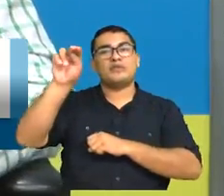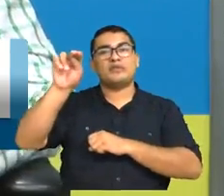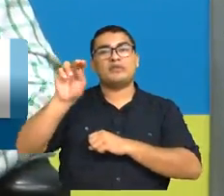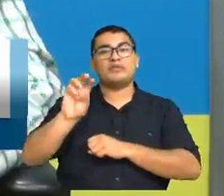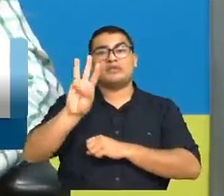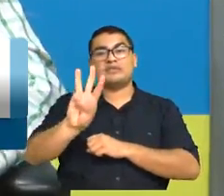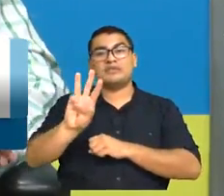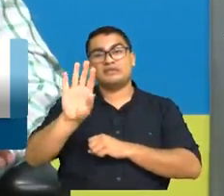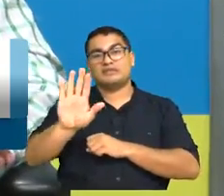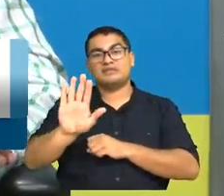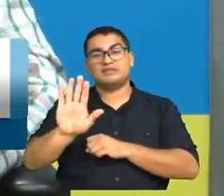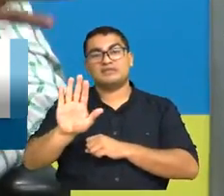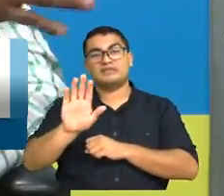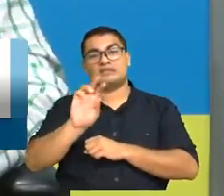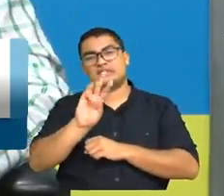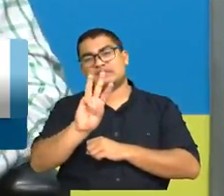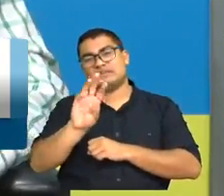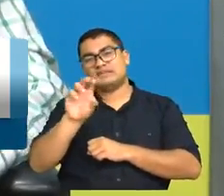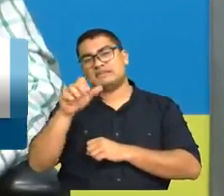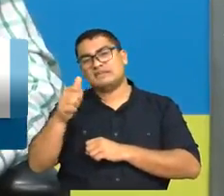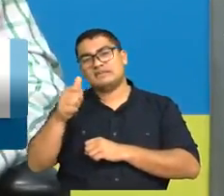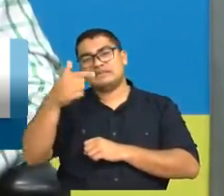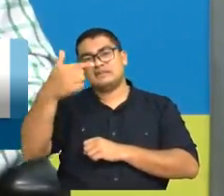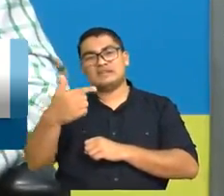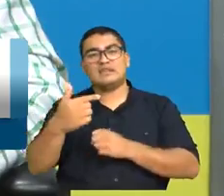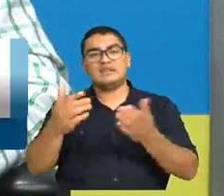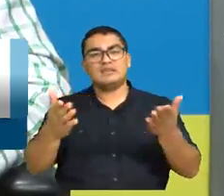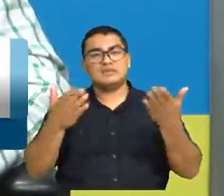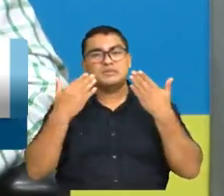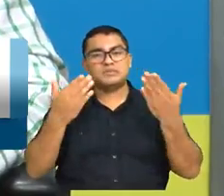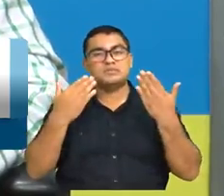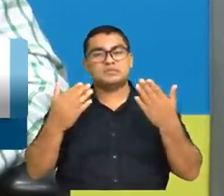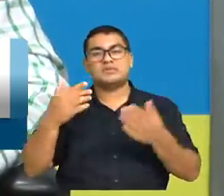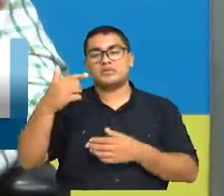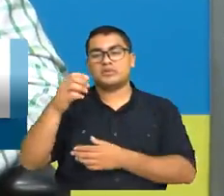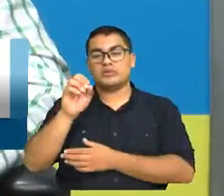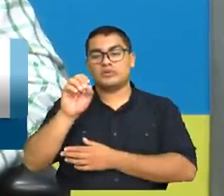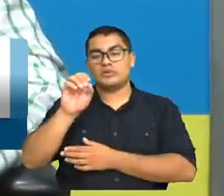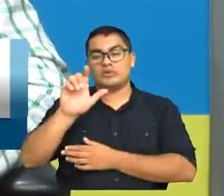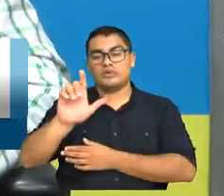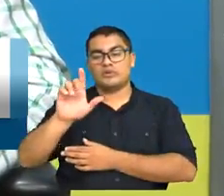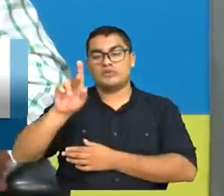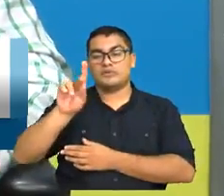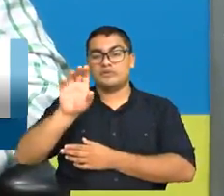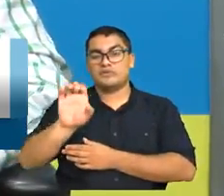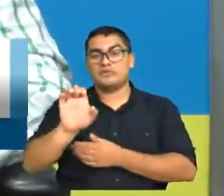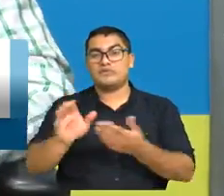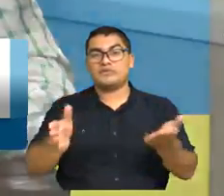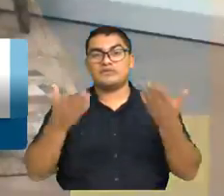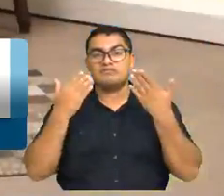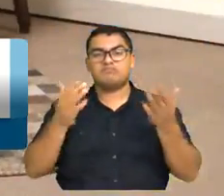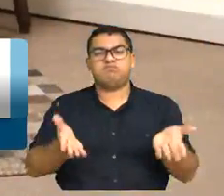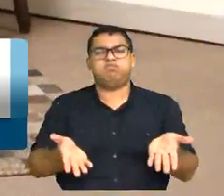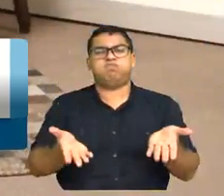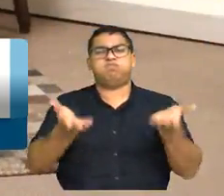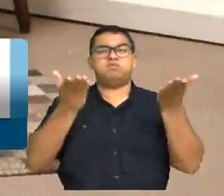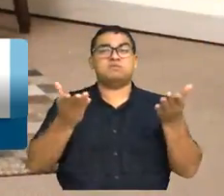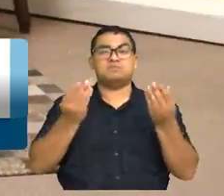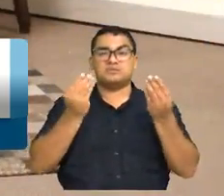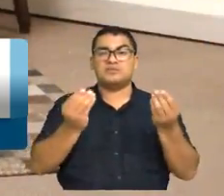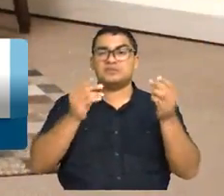en 35, 36 grados. ¿Se presentan los golpes de calor en esta temporada? ¿Hay personas que llegan? Sí, siempre se presentan los